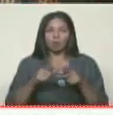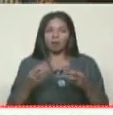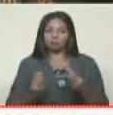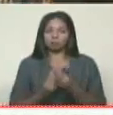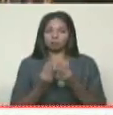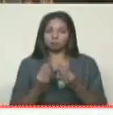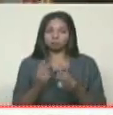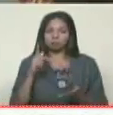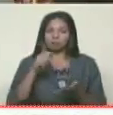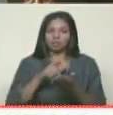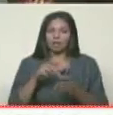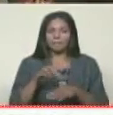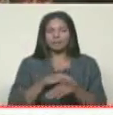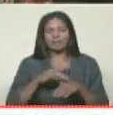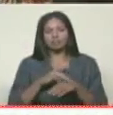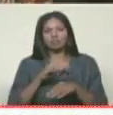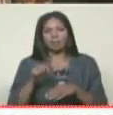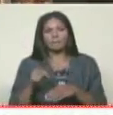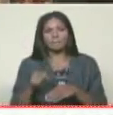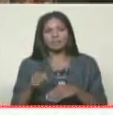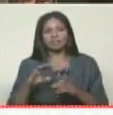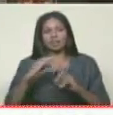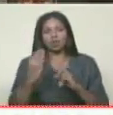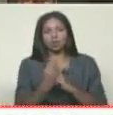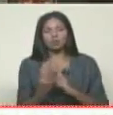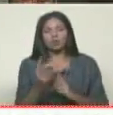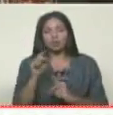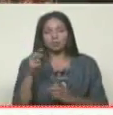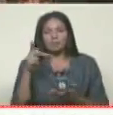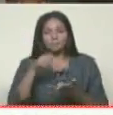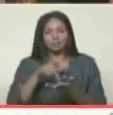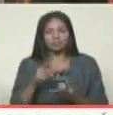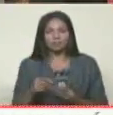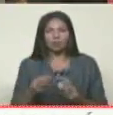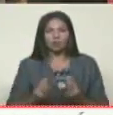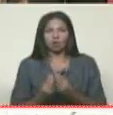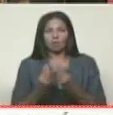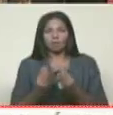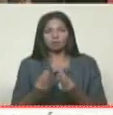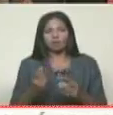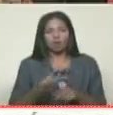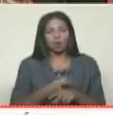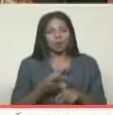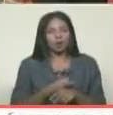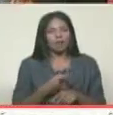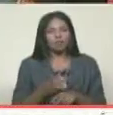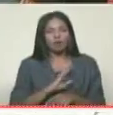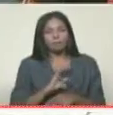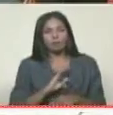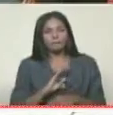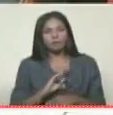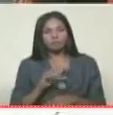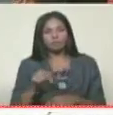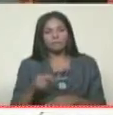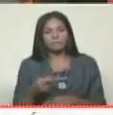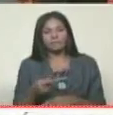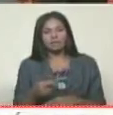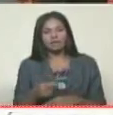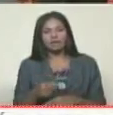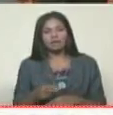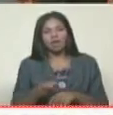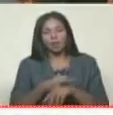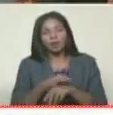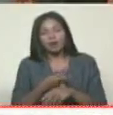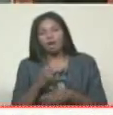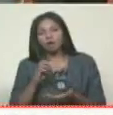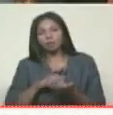también asistió el ministro del Poder Popular para la Cultura, Ernesto Villegas, a quien acompañó al gobernador de esta entidad, Héctor Rodríguez, a la